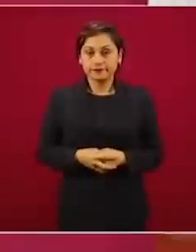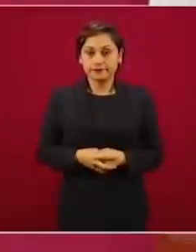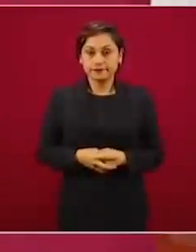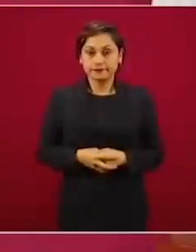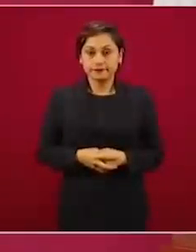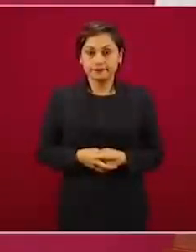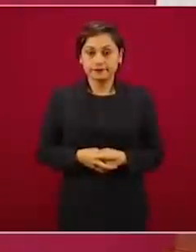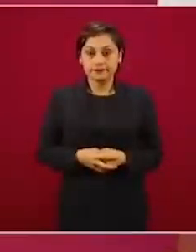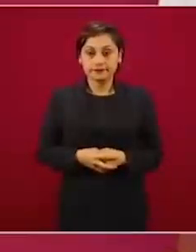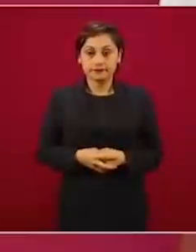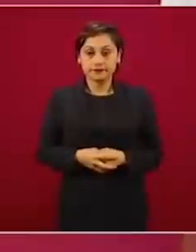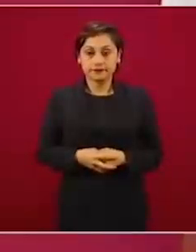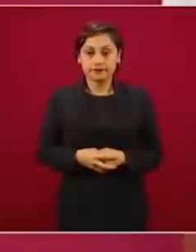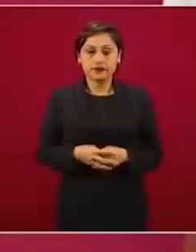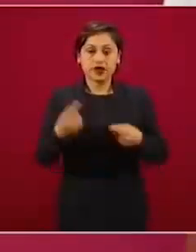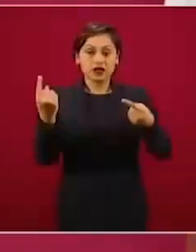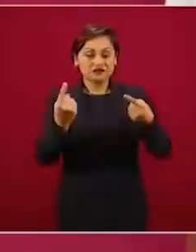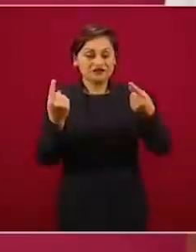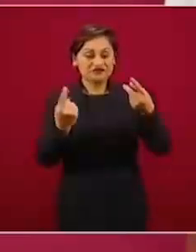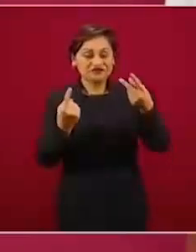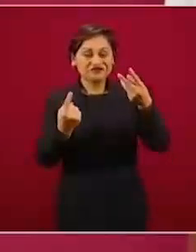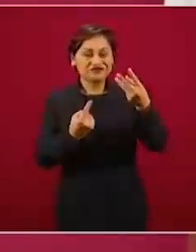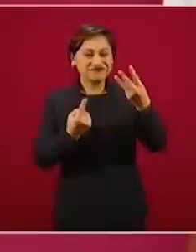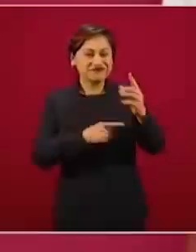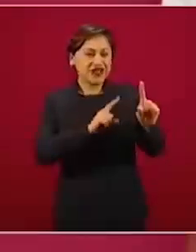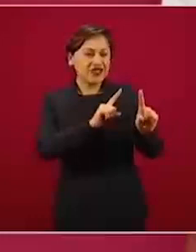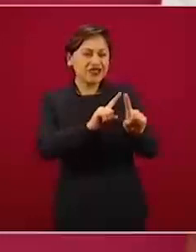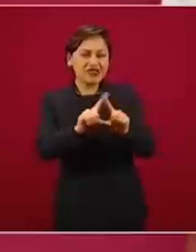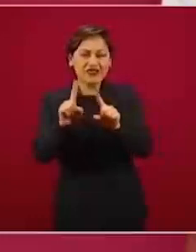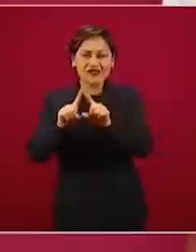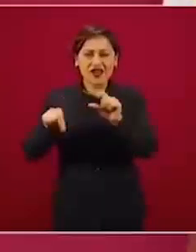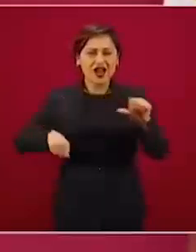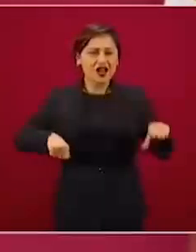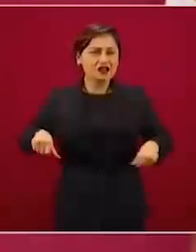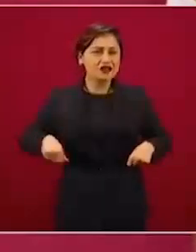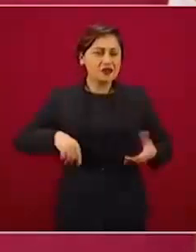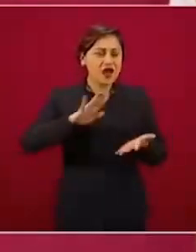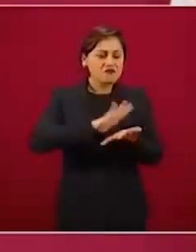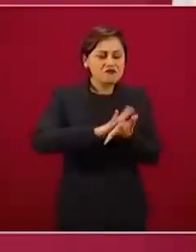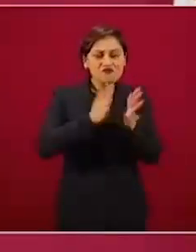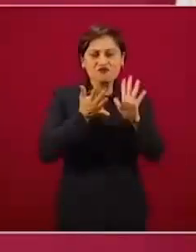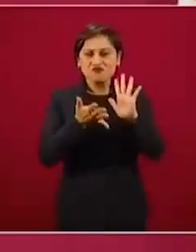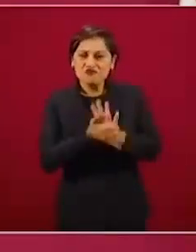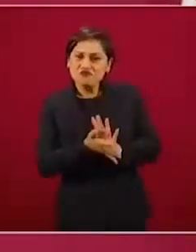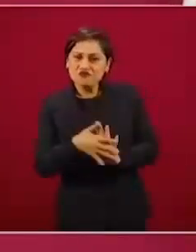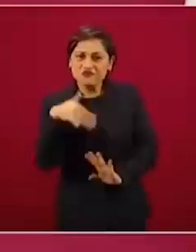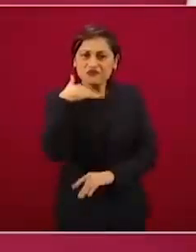Entonces, todas estas prácticas las tenemos que desterrar